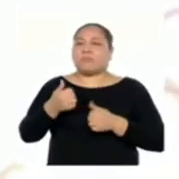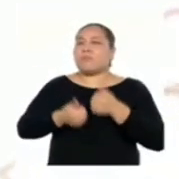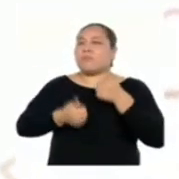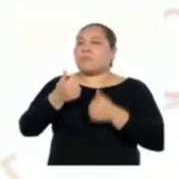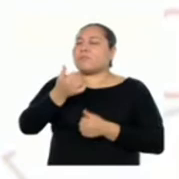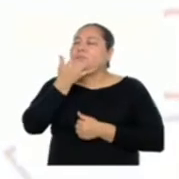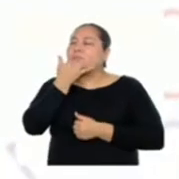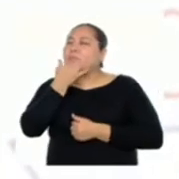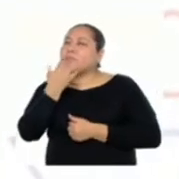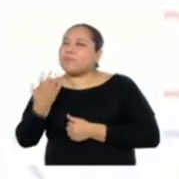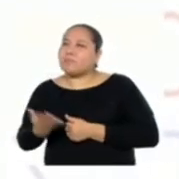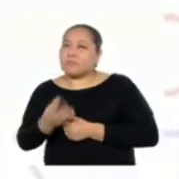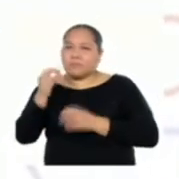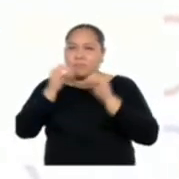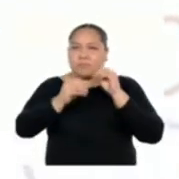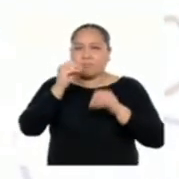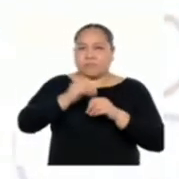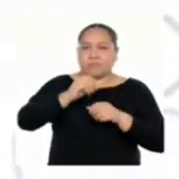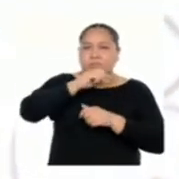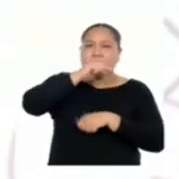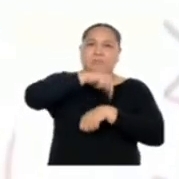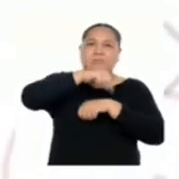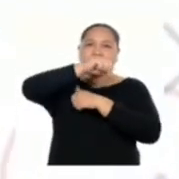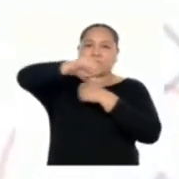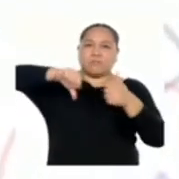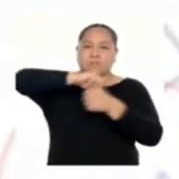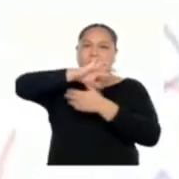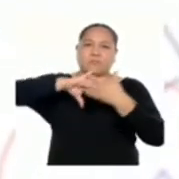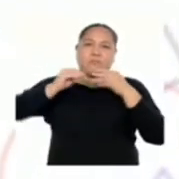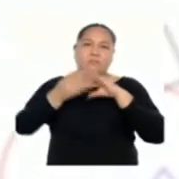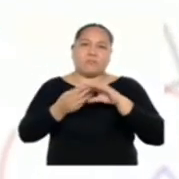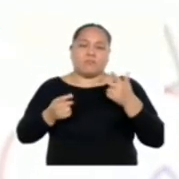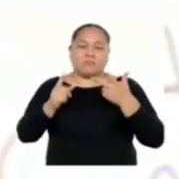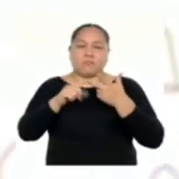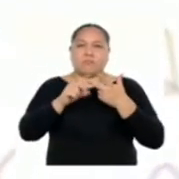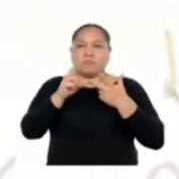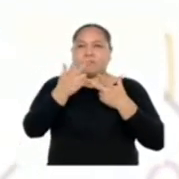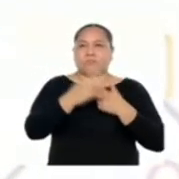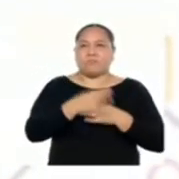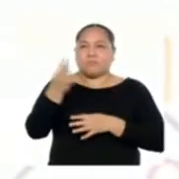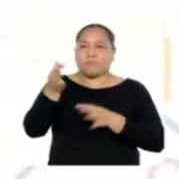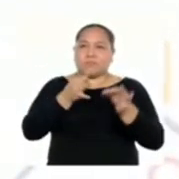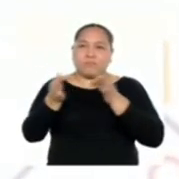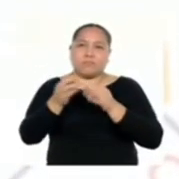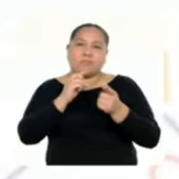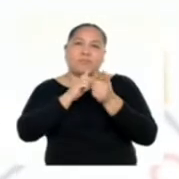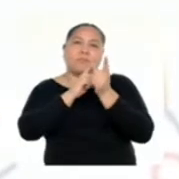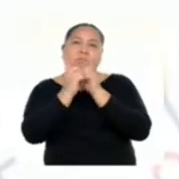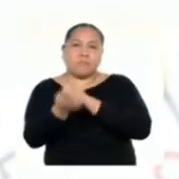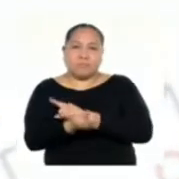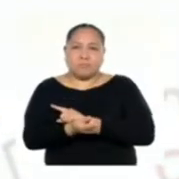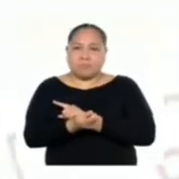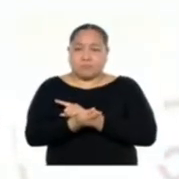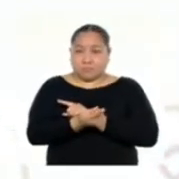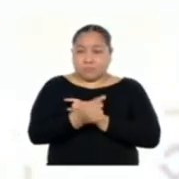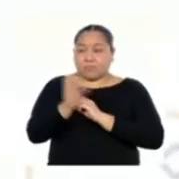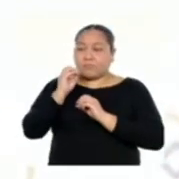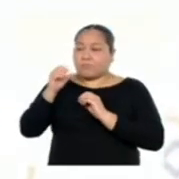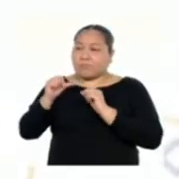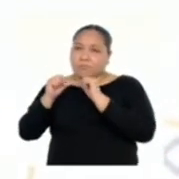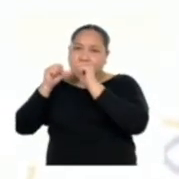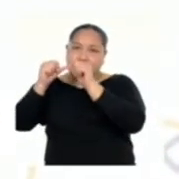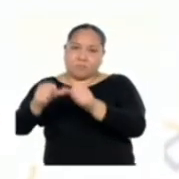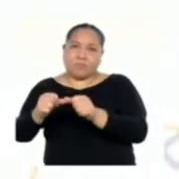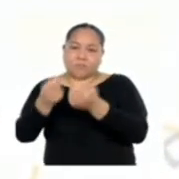causas y consecuencias considerando el contexto histórico. 3. Explicar los cambios y permanencias respecto a